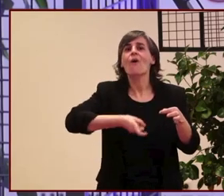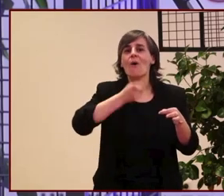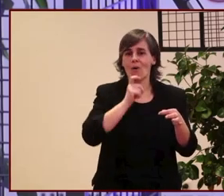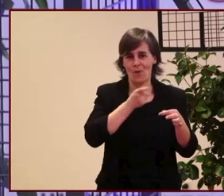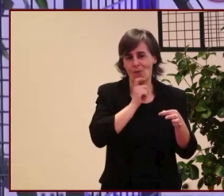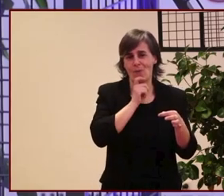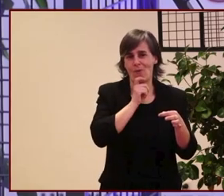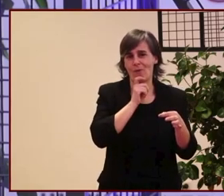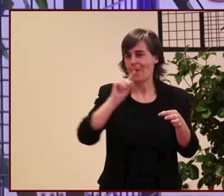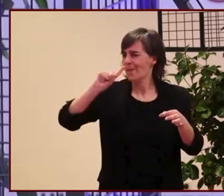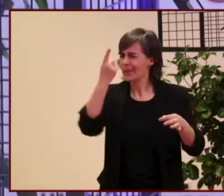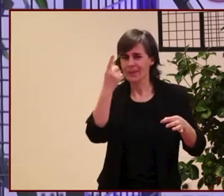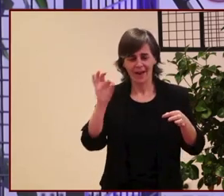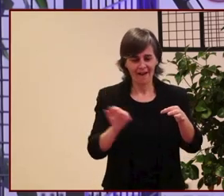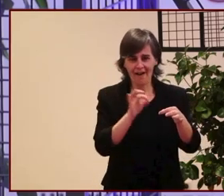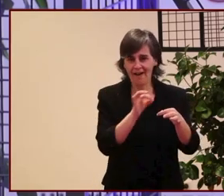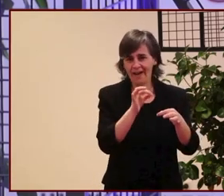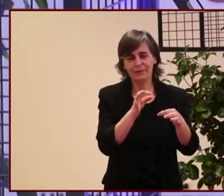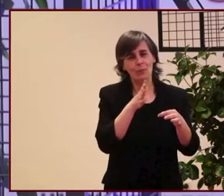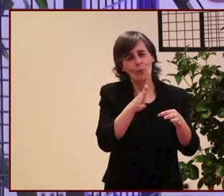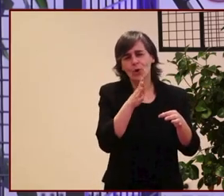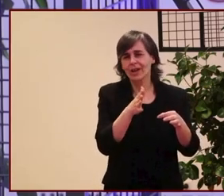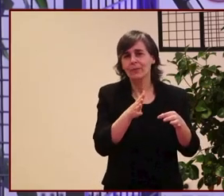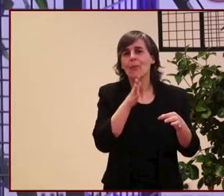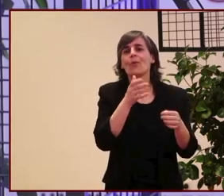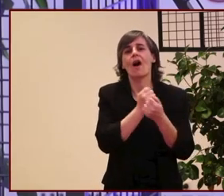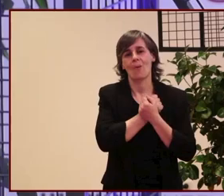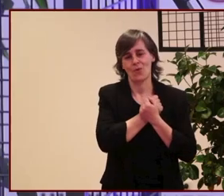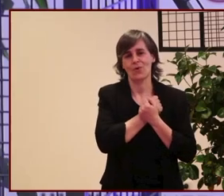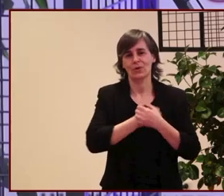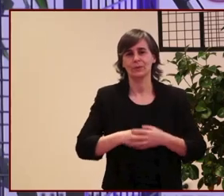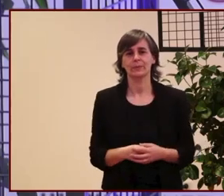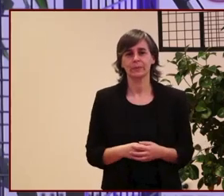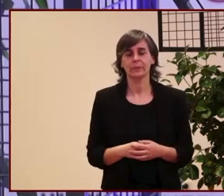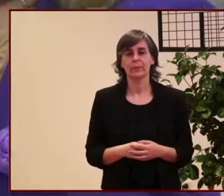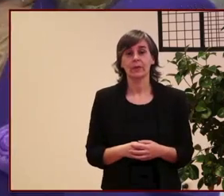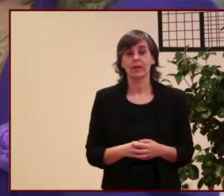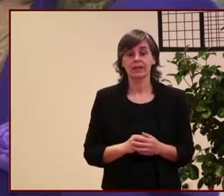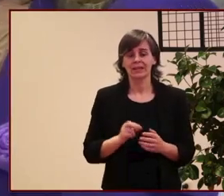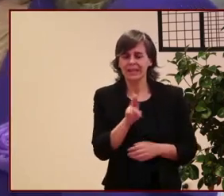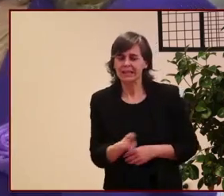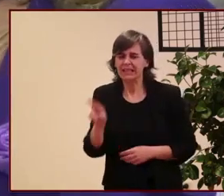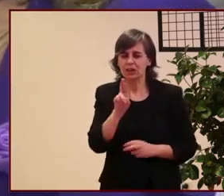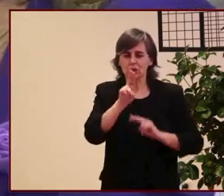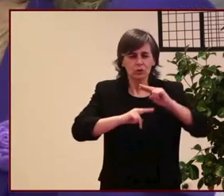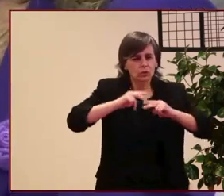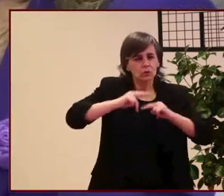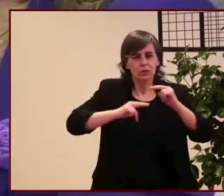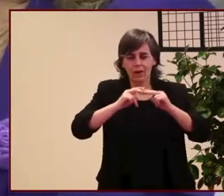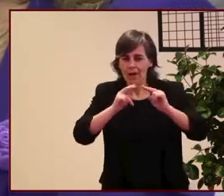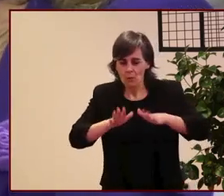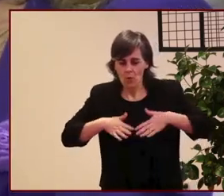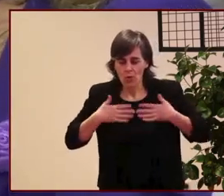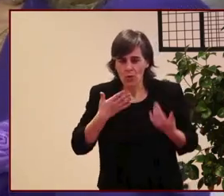puntada de esta obra fue por amor es reconstruir mi emocionalidad a través del